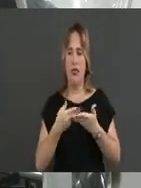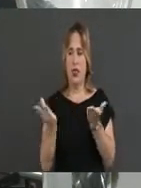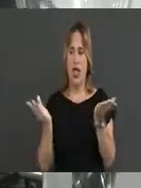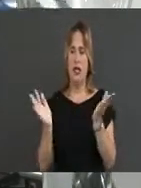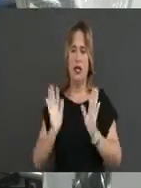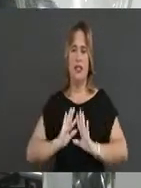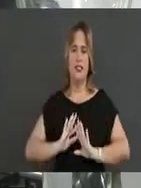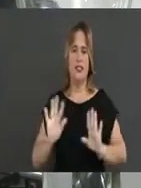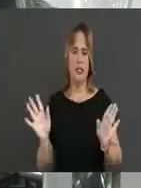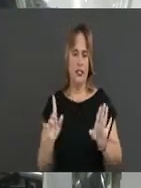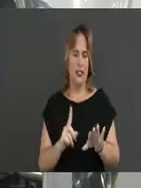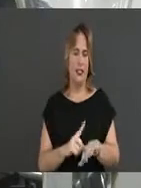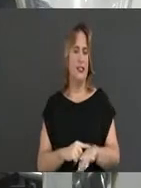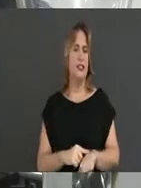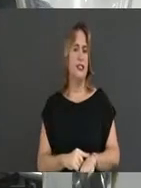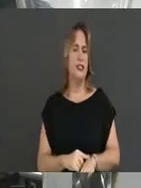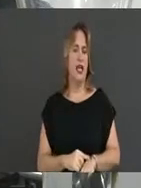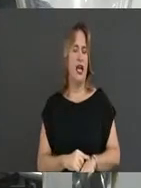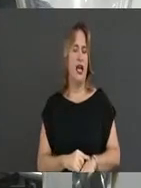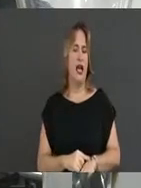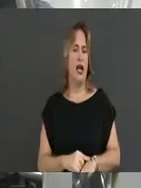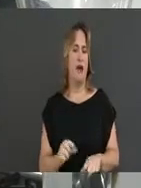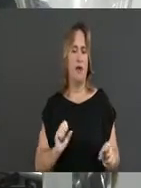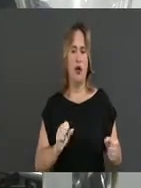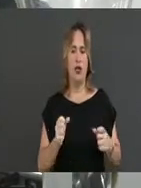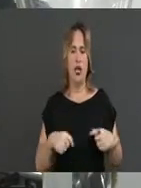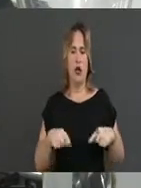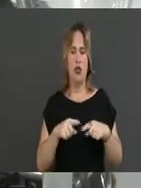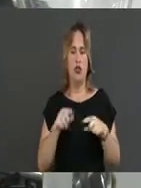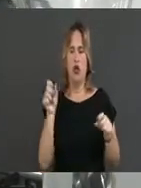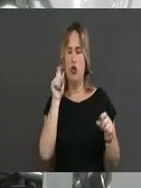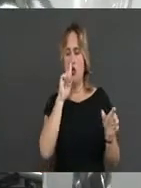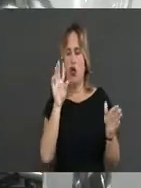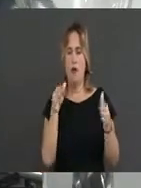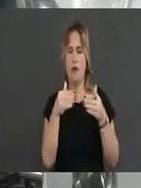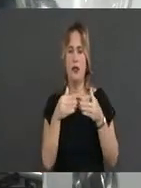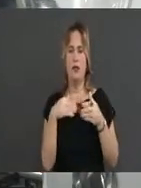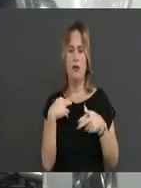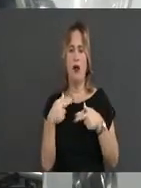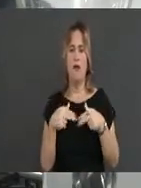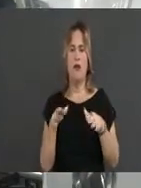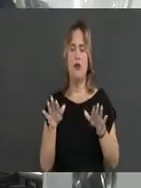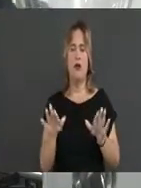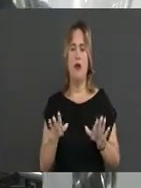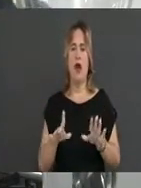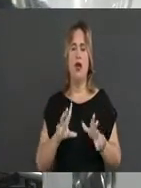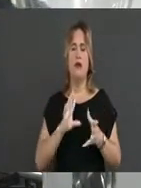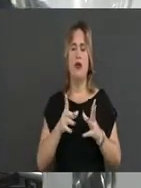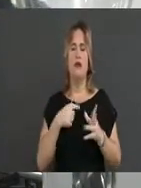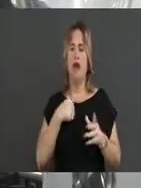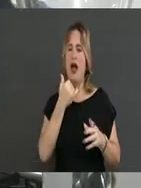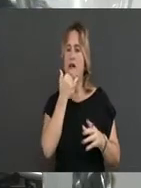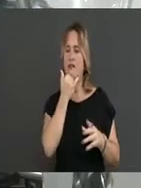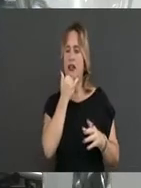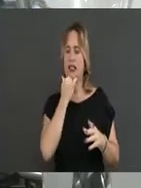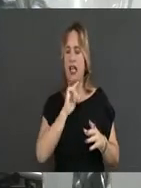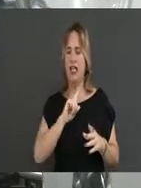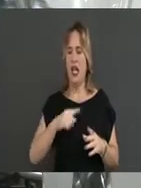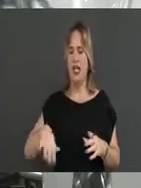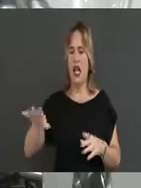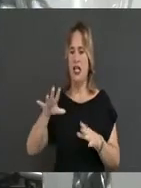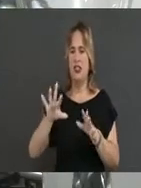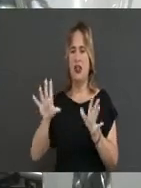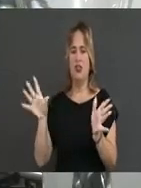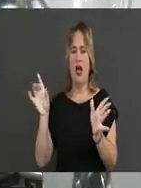ya con el monitoreo que vamos a ir haciendo, culminando, vamos a hacer un par en este sistema, o sea, que afectaría solo la zona